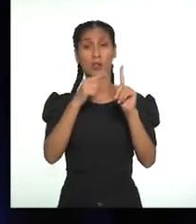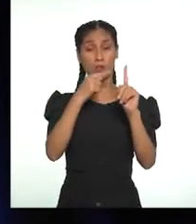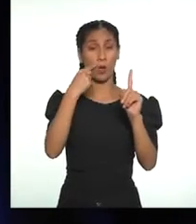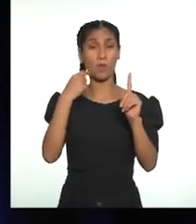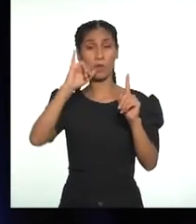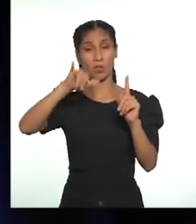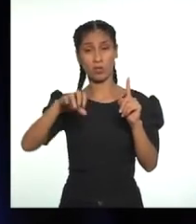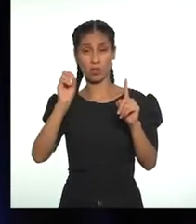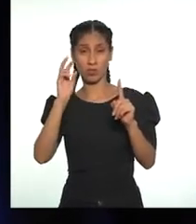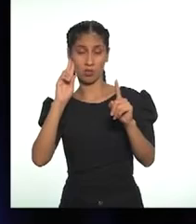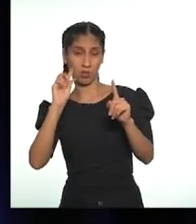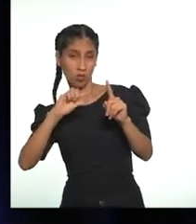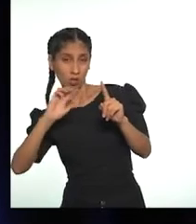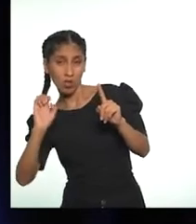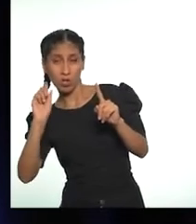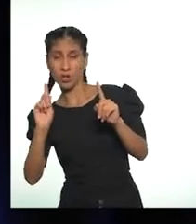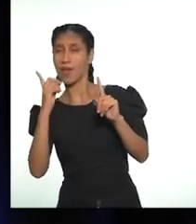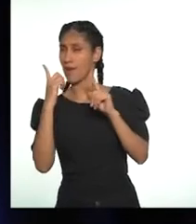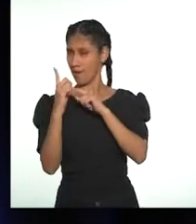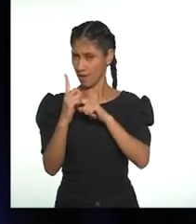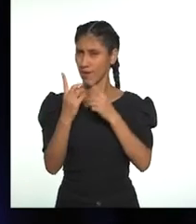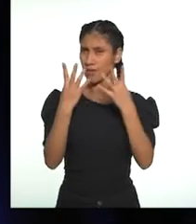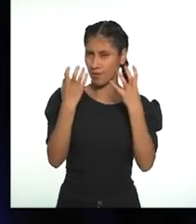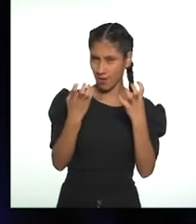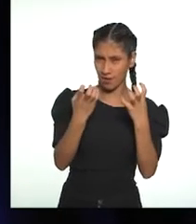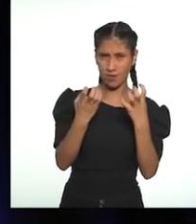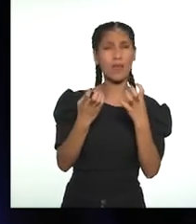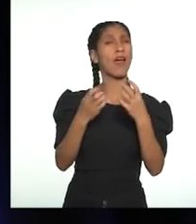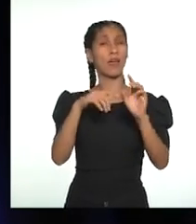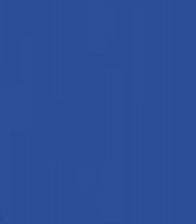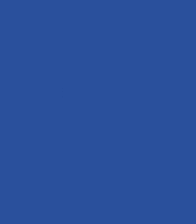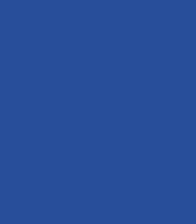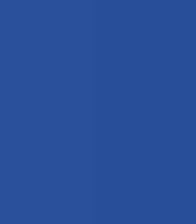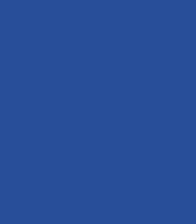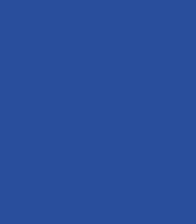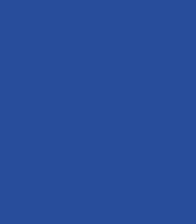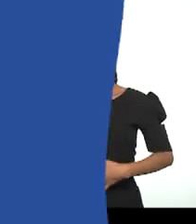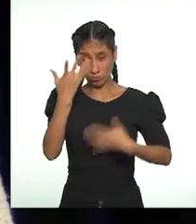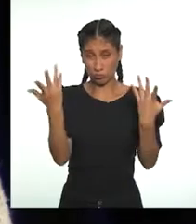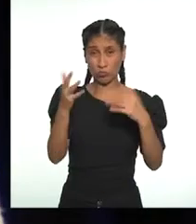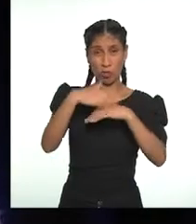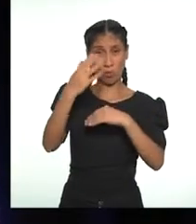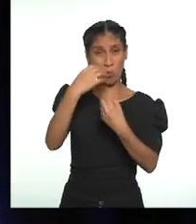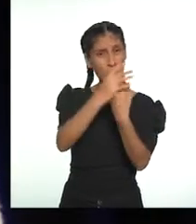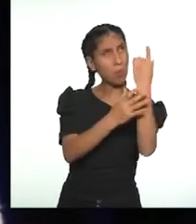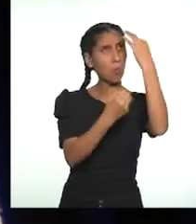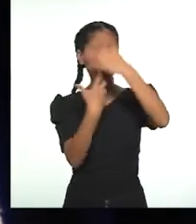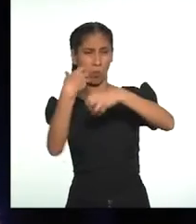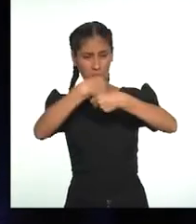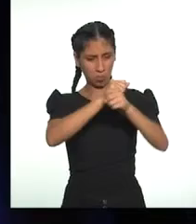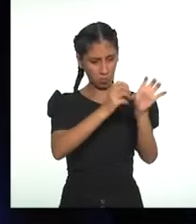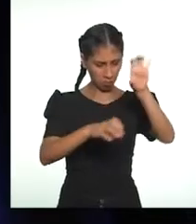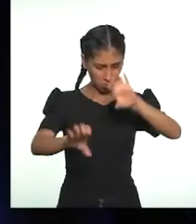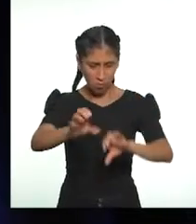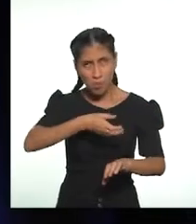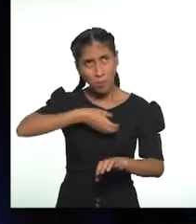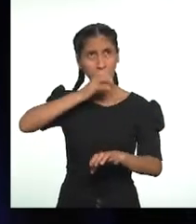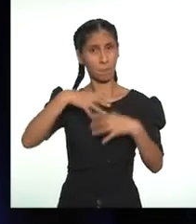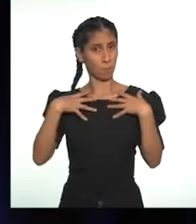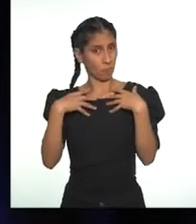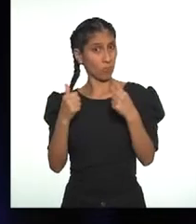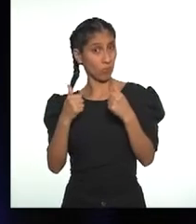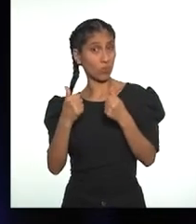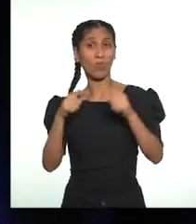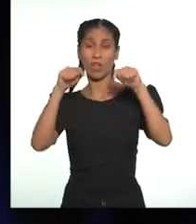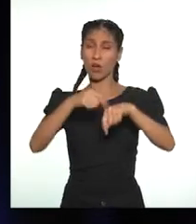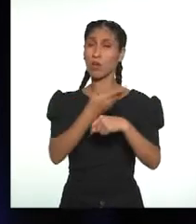los escritores que tuvo una gran preocupación por dar a conocer la Amazonía. En esta oportunidad, chicas y chicos, los